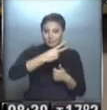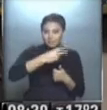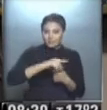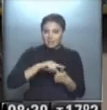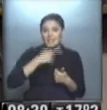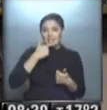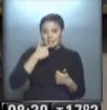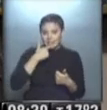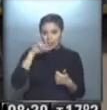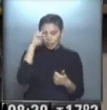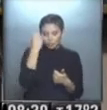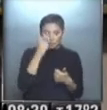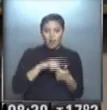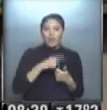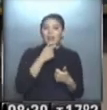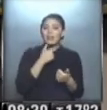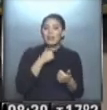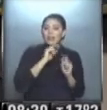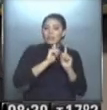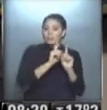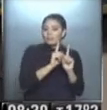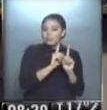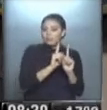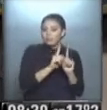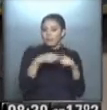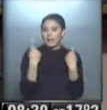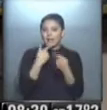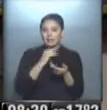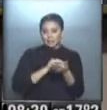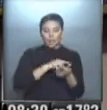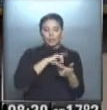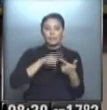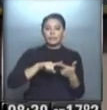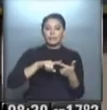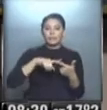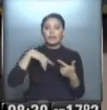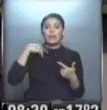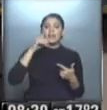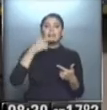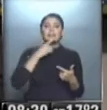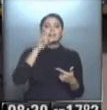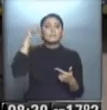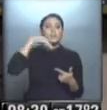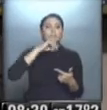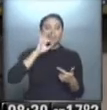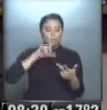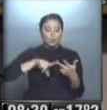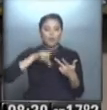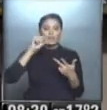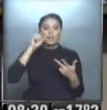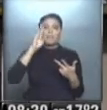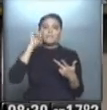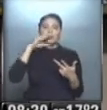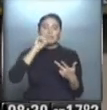como senador nacional, busca retener su banca en el Senado Nacional. María Eugenia Estensoro y Samuel Cabanchic,